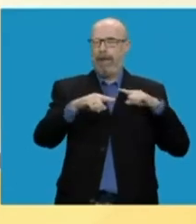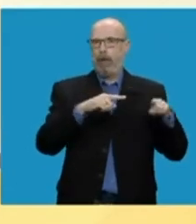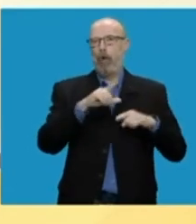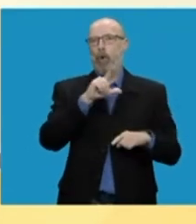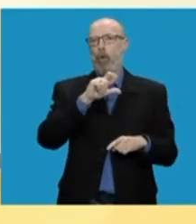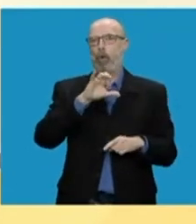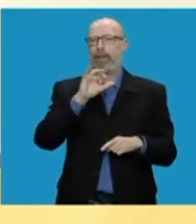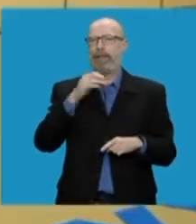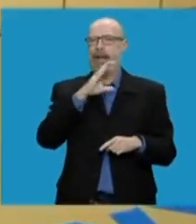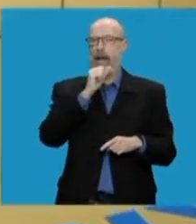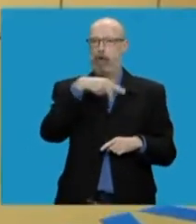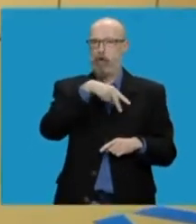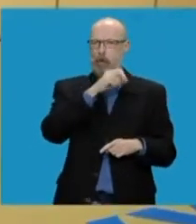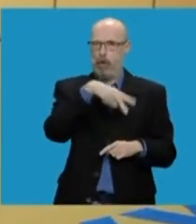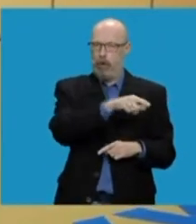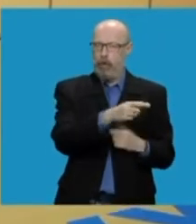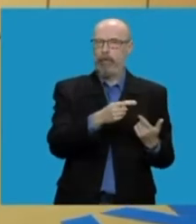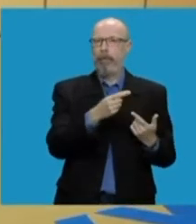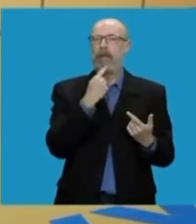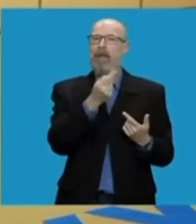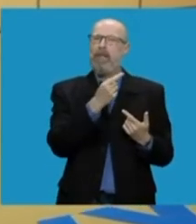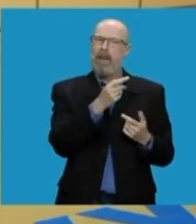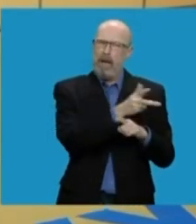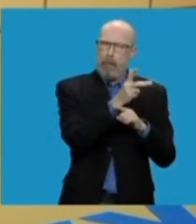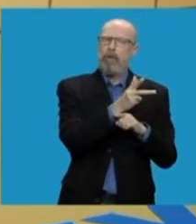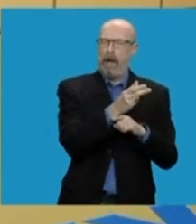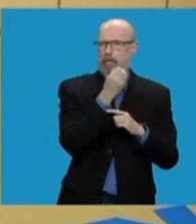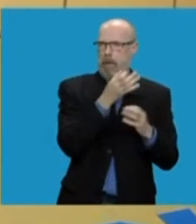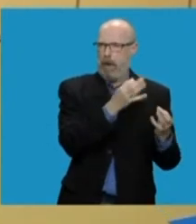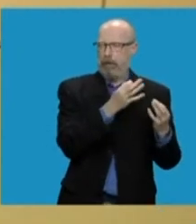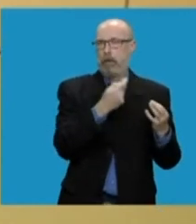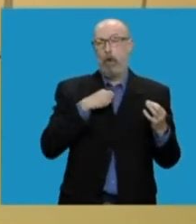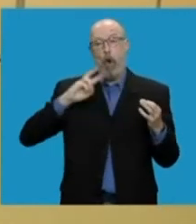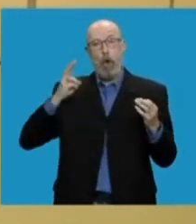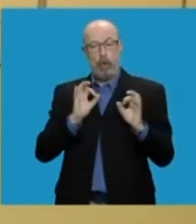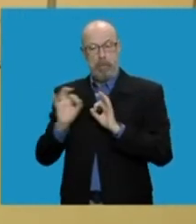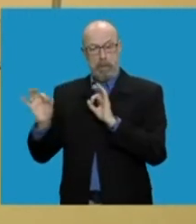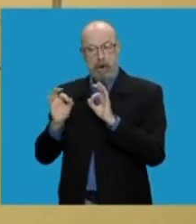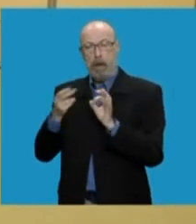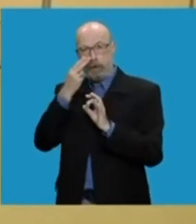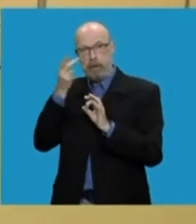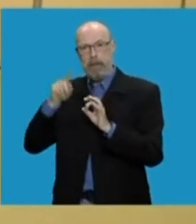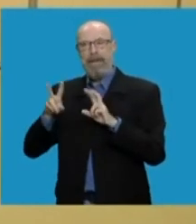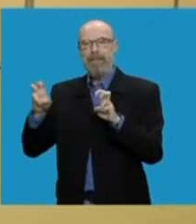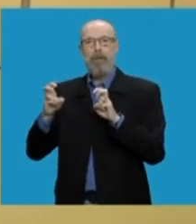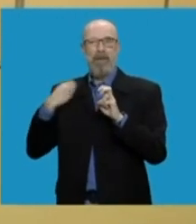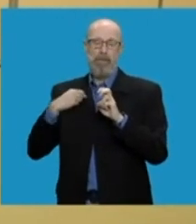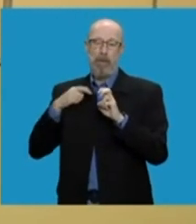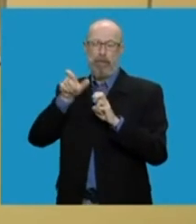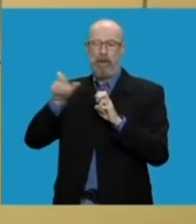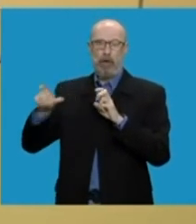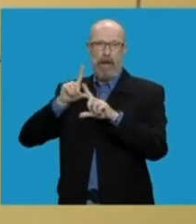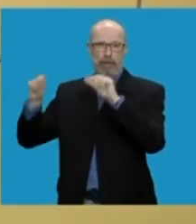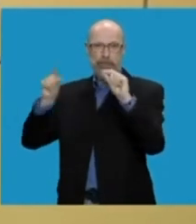dijo este reportaje va para allá. Y yo tenía otro preparado, muy interesante también, sobre despoblación en